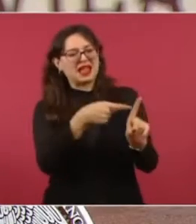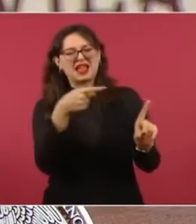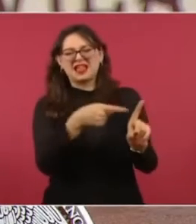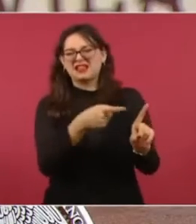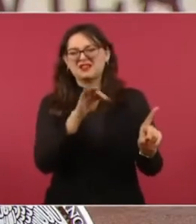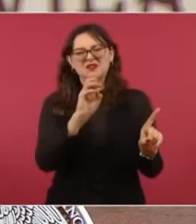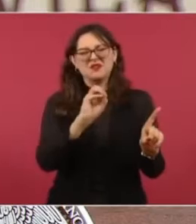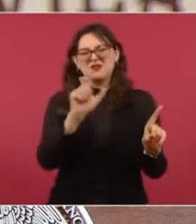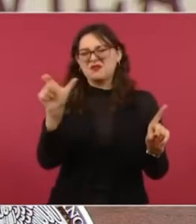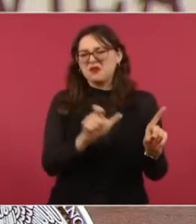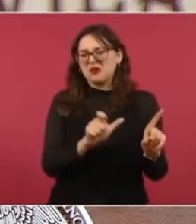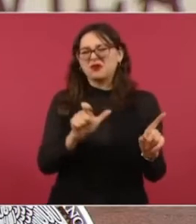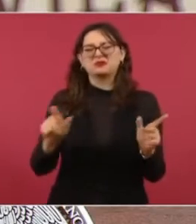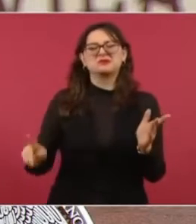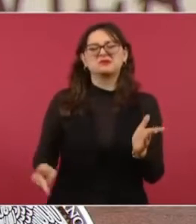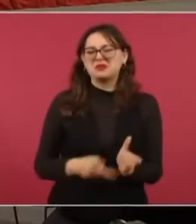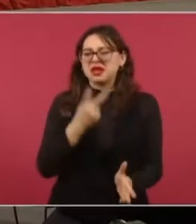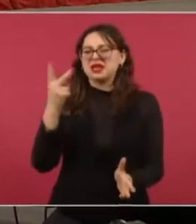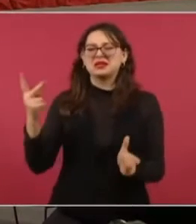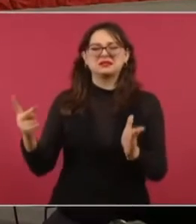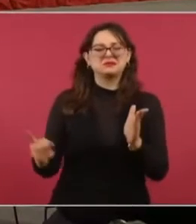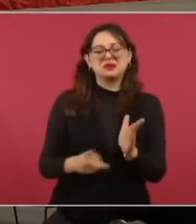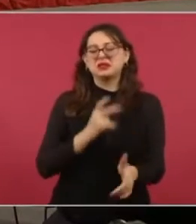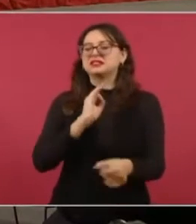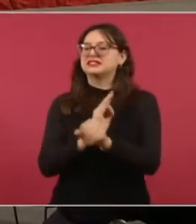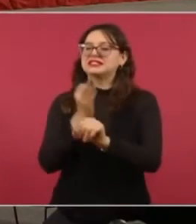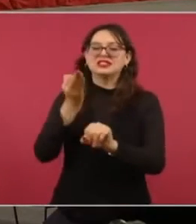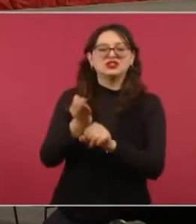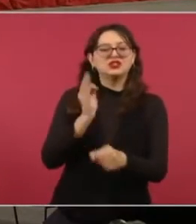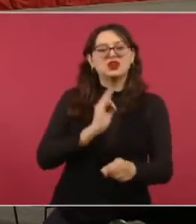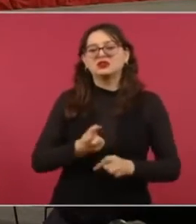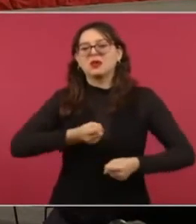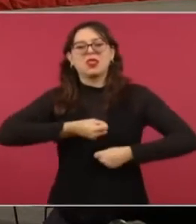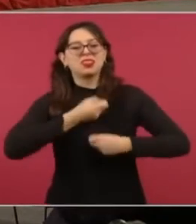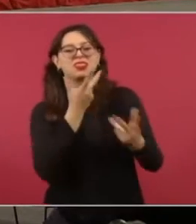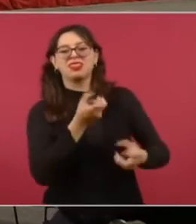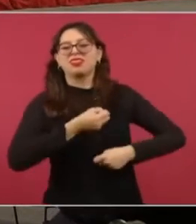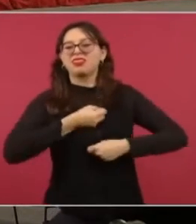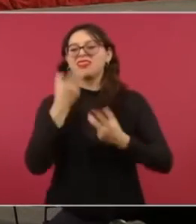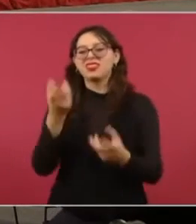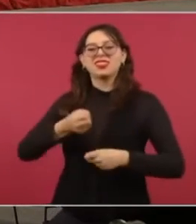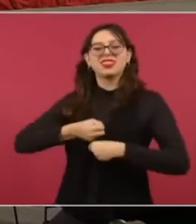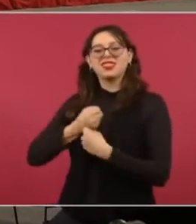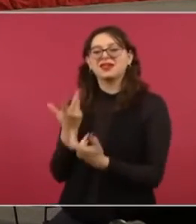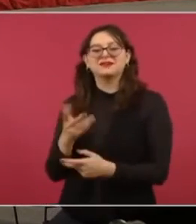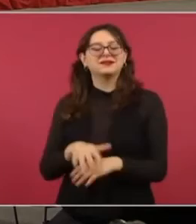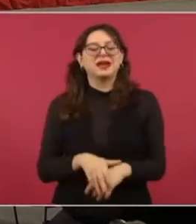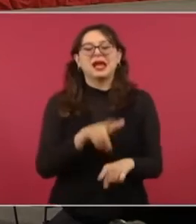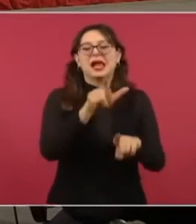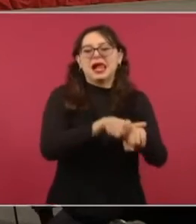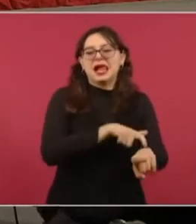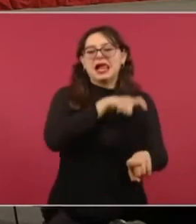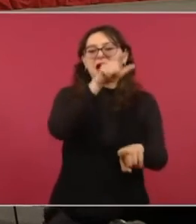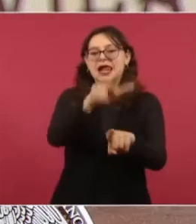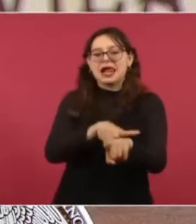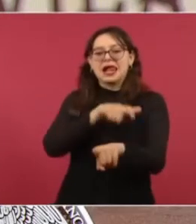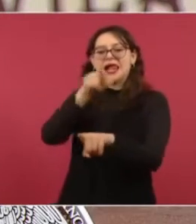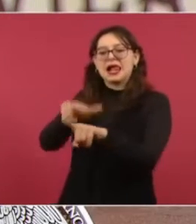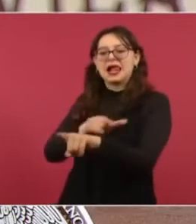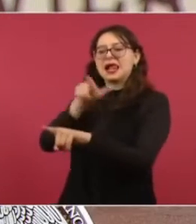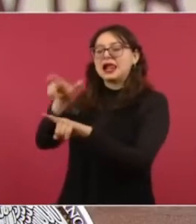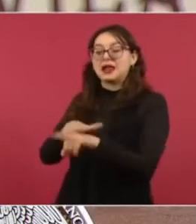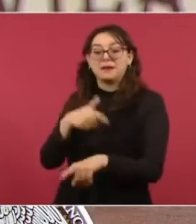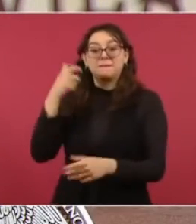declaraciones chuscas. Es ya un personaje pintoresco de la oposición. Se dedica de tiempo completo a criticar al gobierno federal.